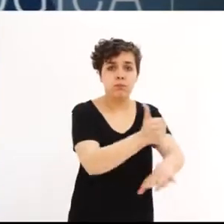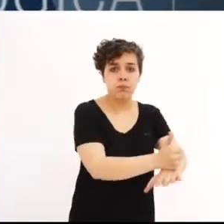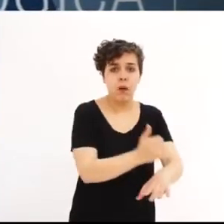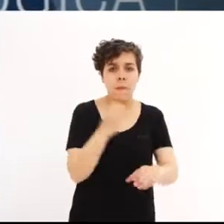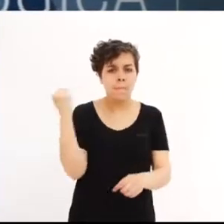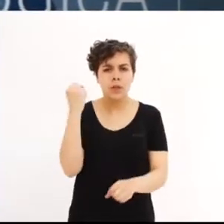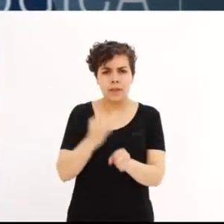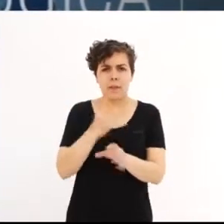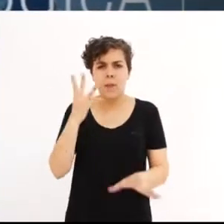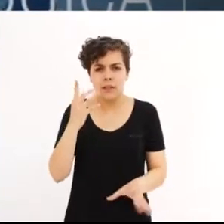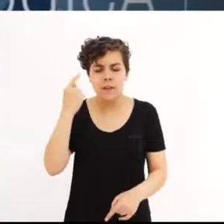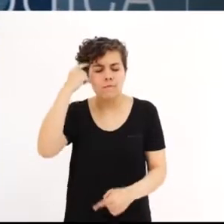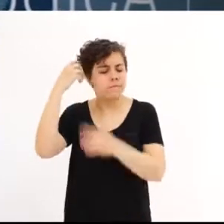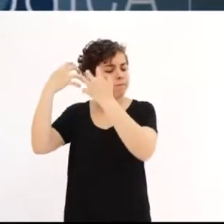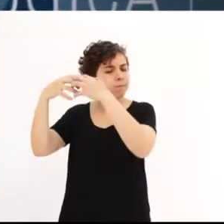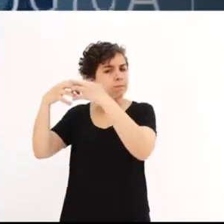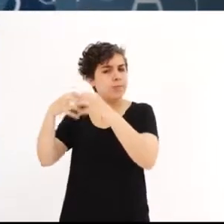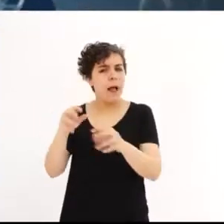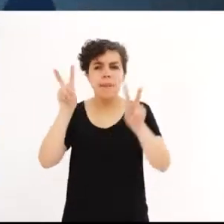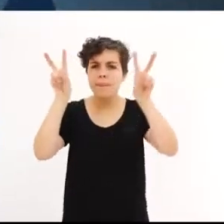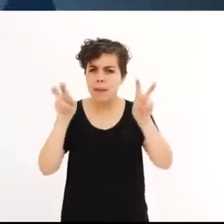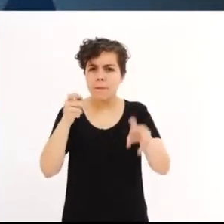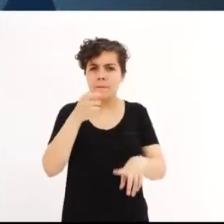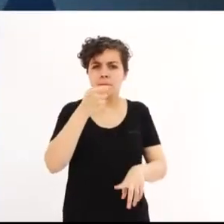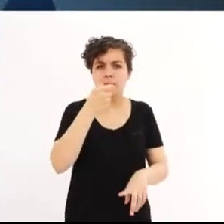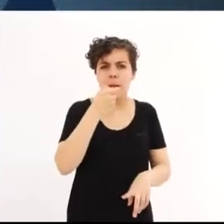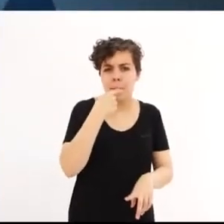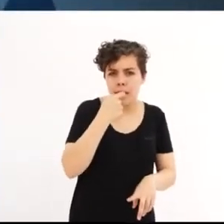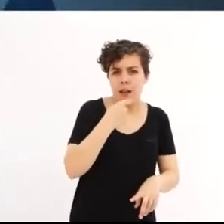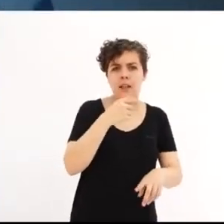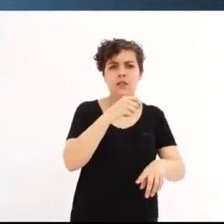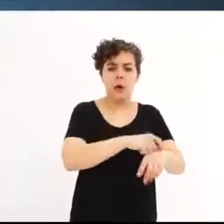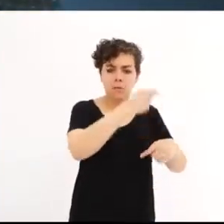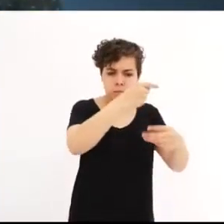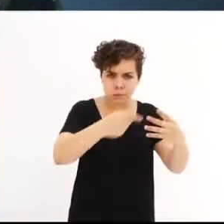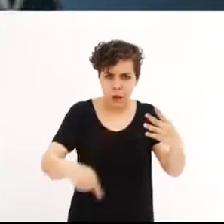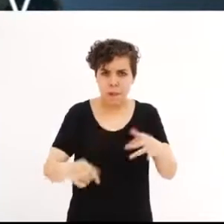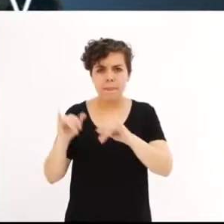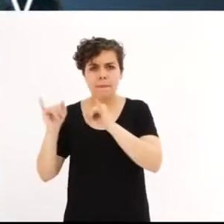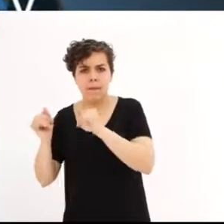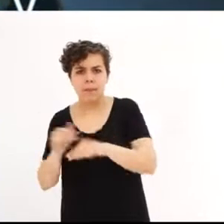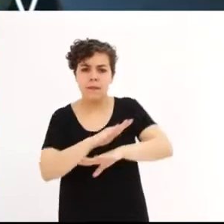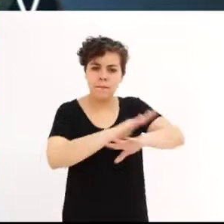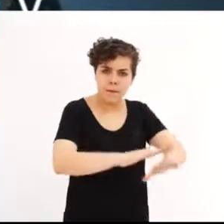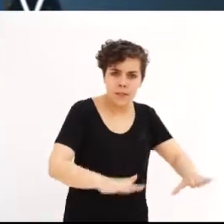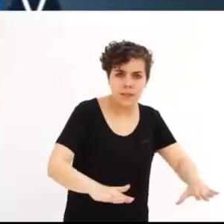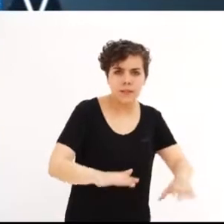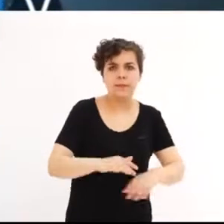destacados especialistas para reflexionar sobre la medicalización y la patologización de las infancias y